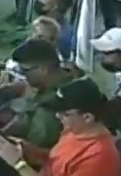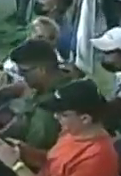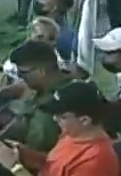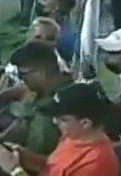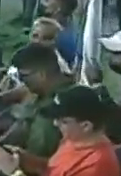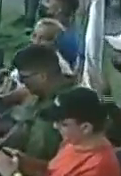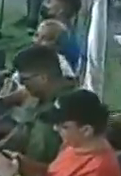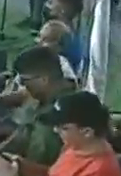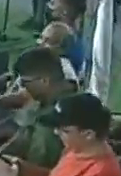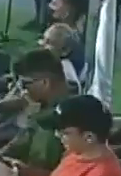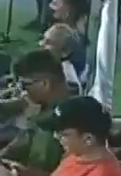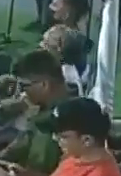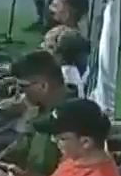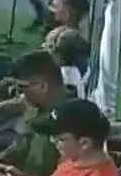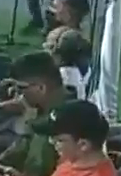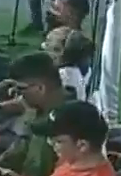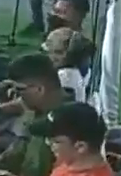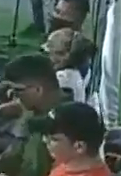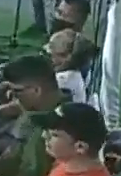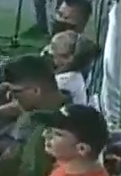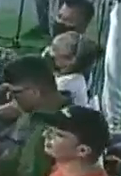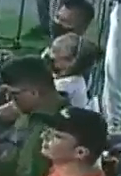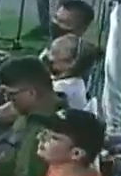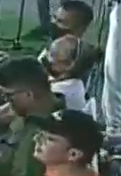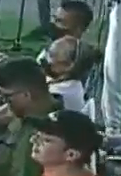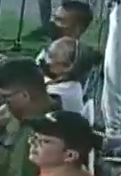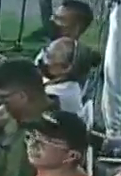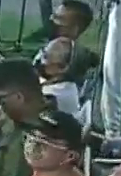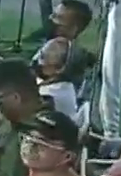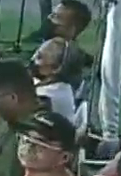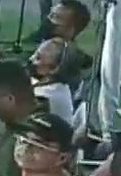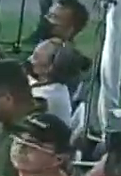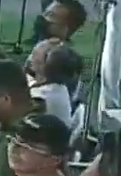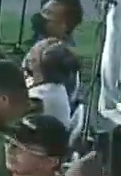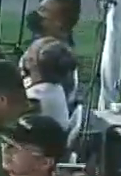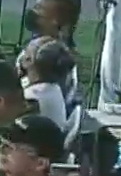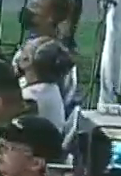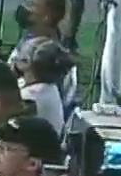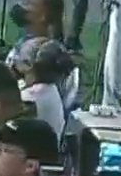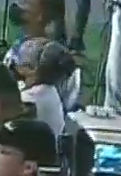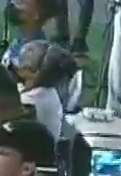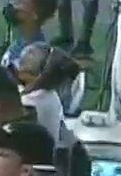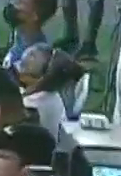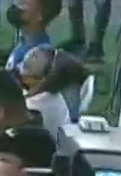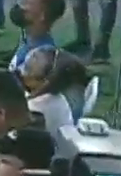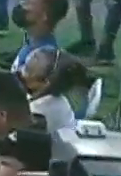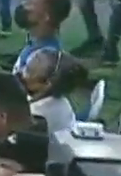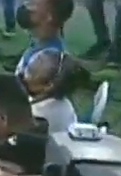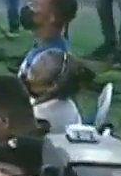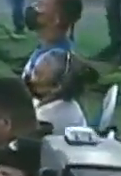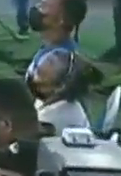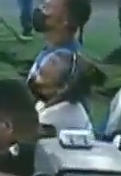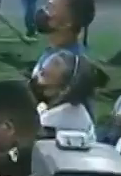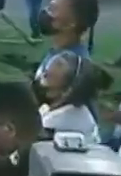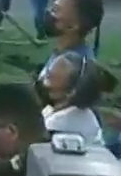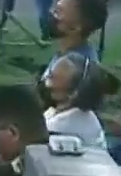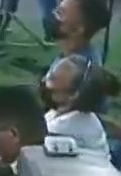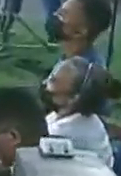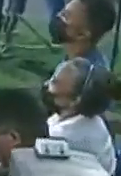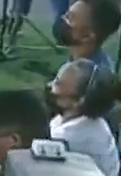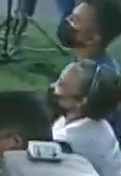Sé que tú no quieres que yo a ti te quiera. Siempre tú me esquivas de